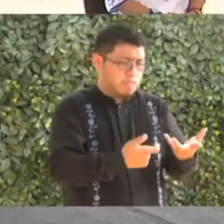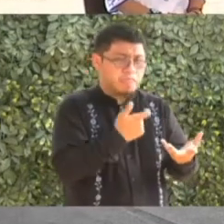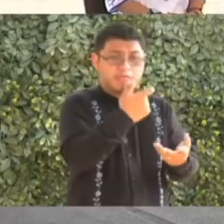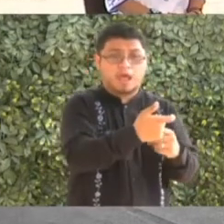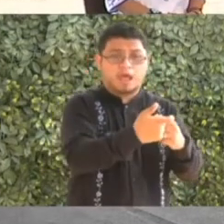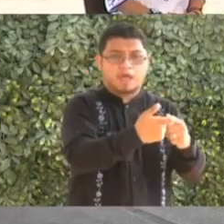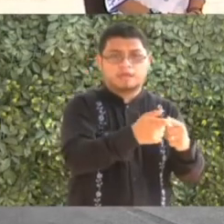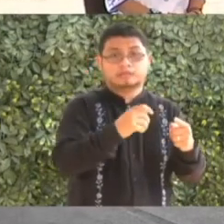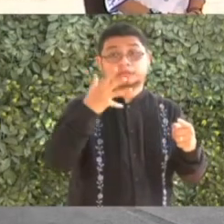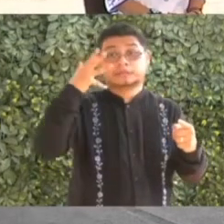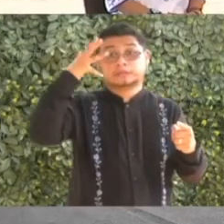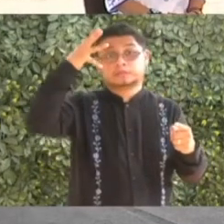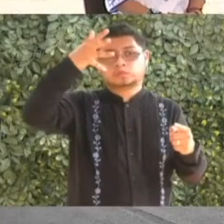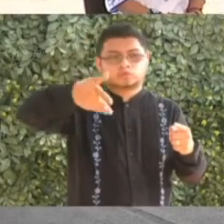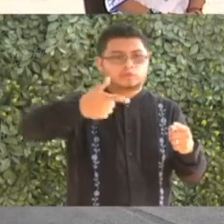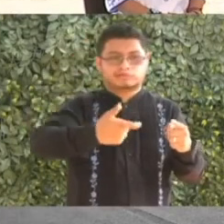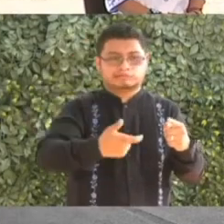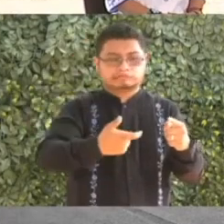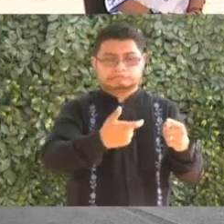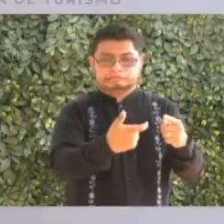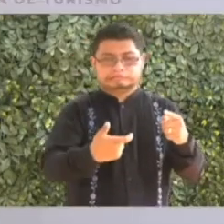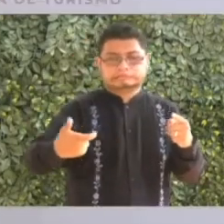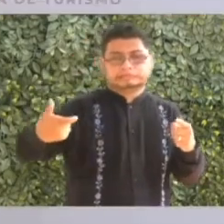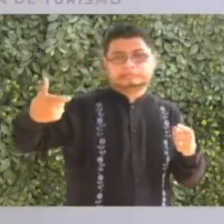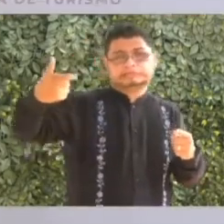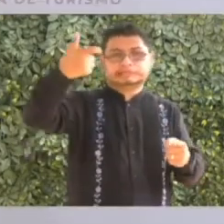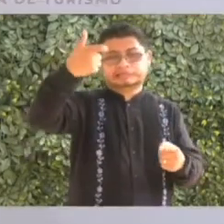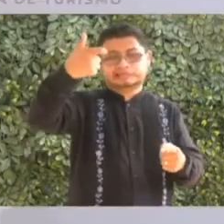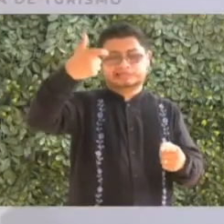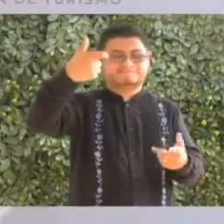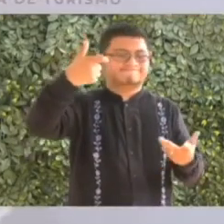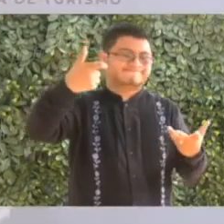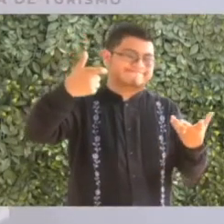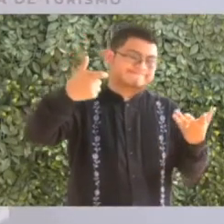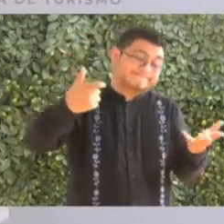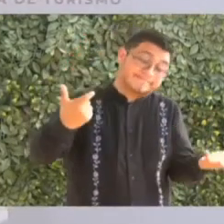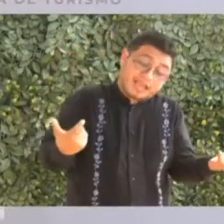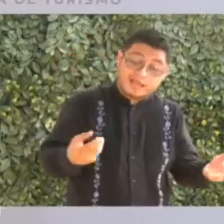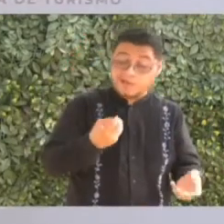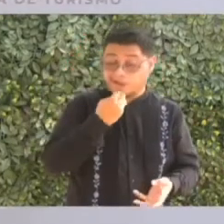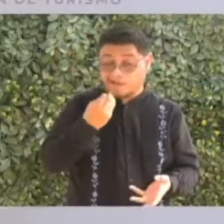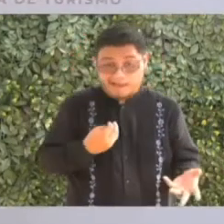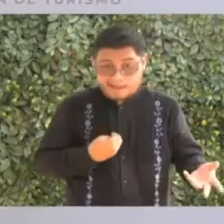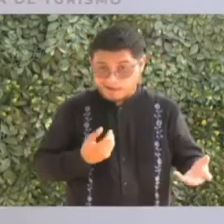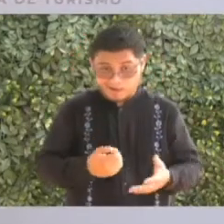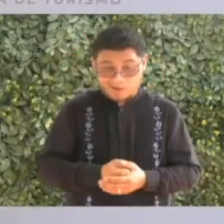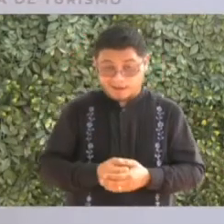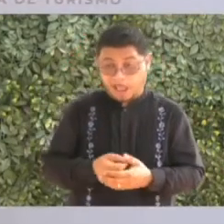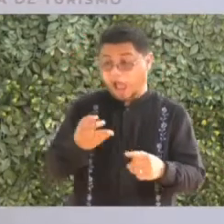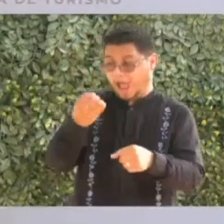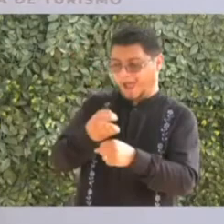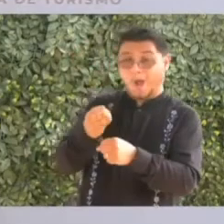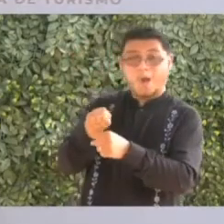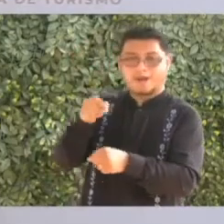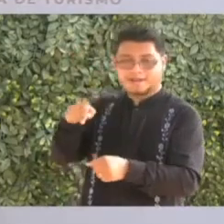o el triple. ¿Tienen un ejemplo? Ahí está el tren